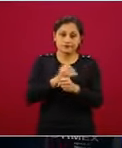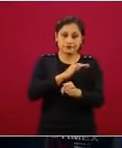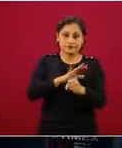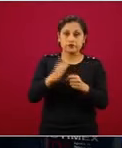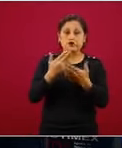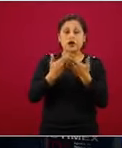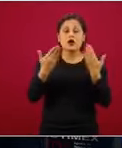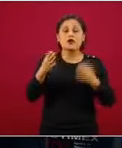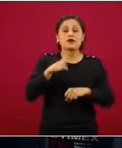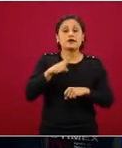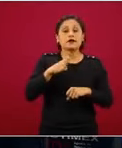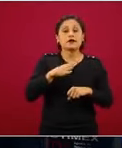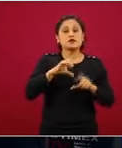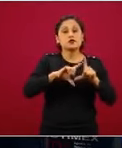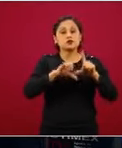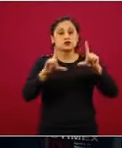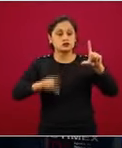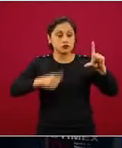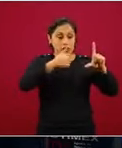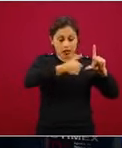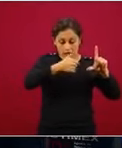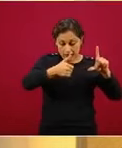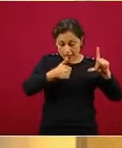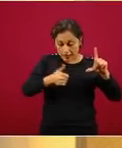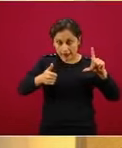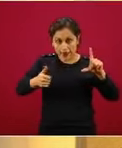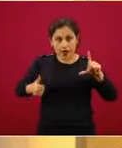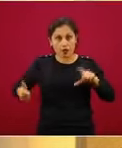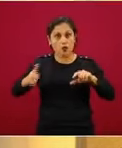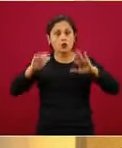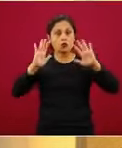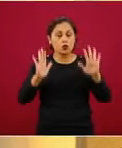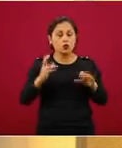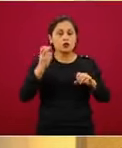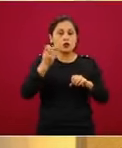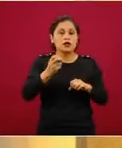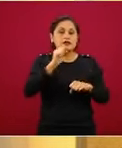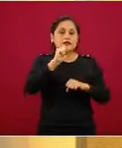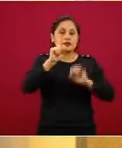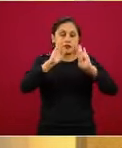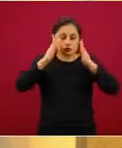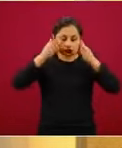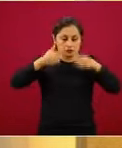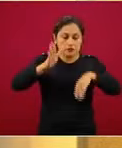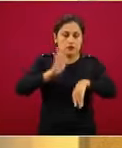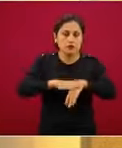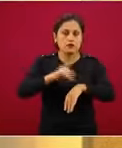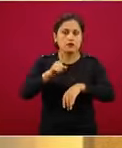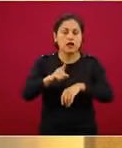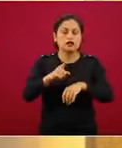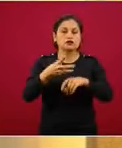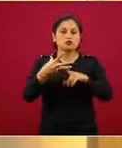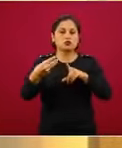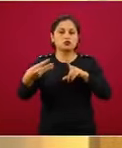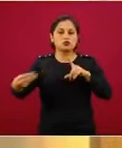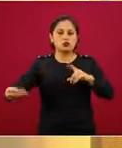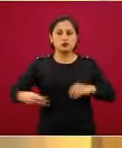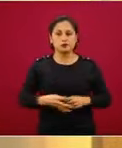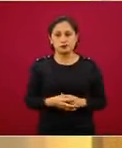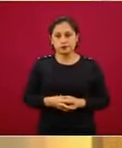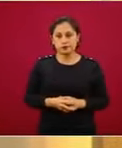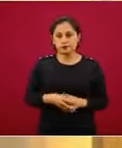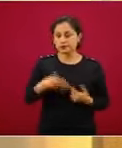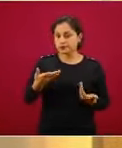de mayor tamaño que se consideran más relevantes desde el punto de vista epidemiológico. Ahora bien, si